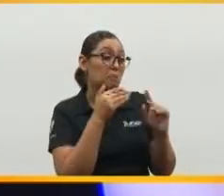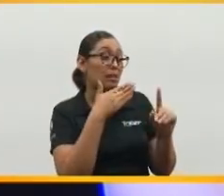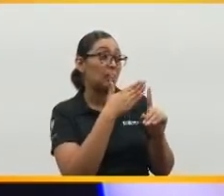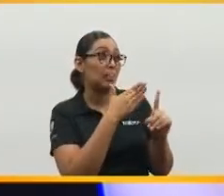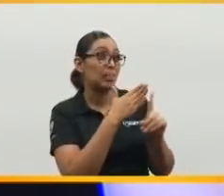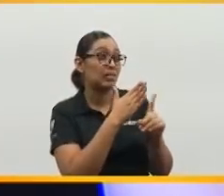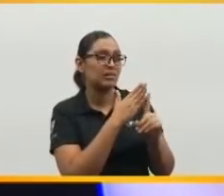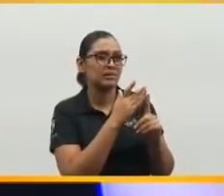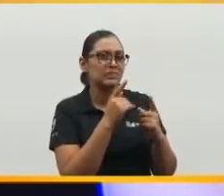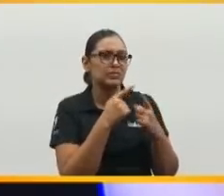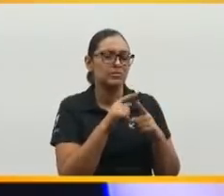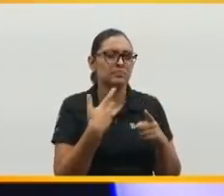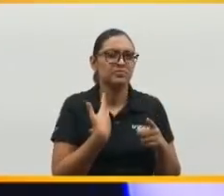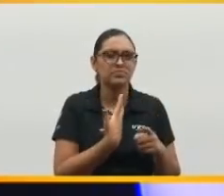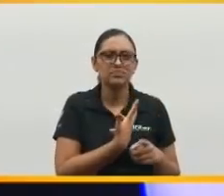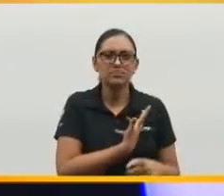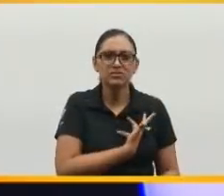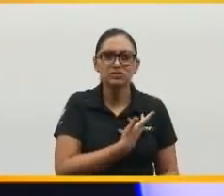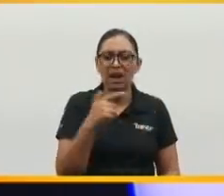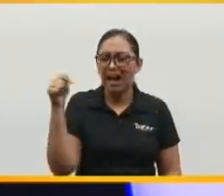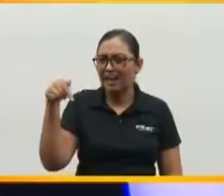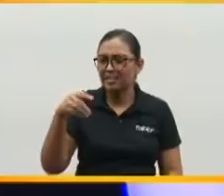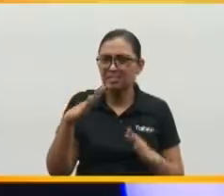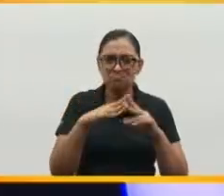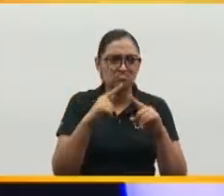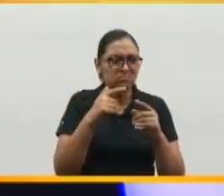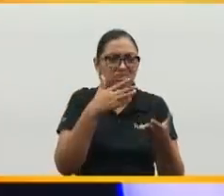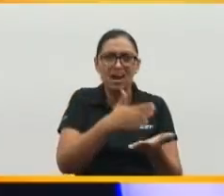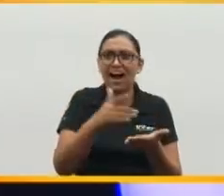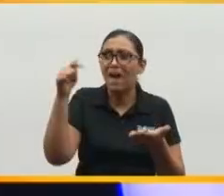aquí? Porque alguien oró por nosotros.